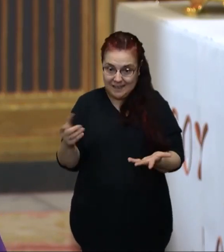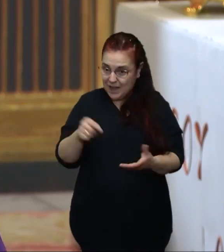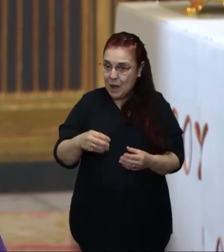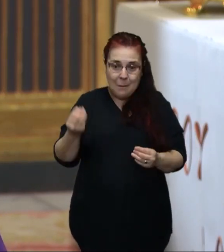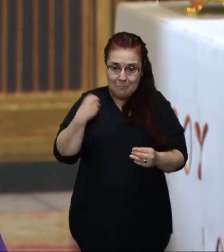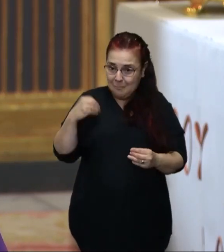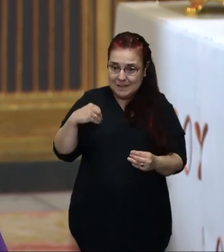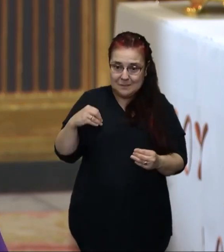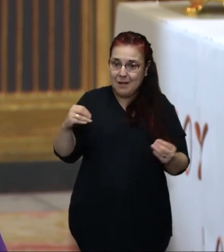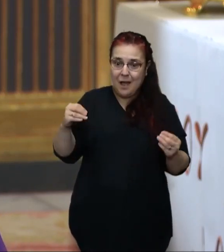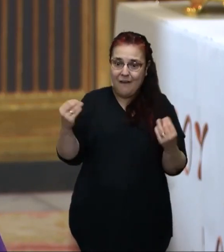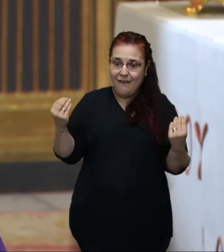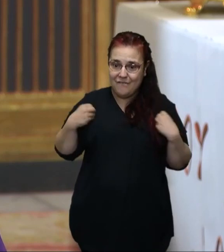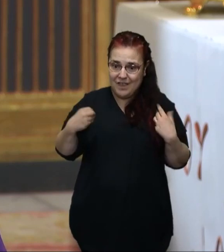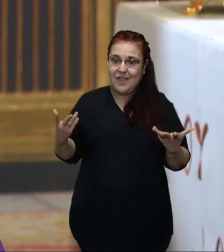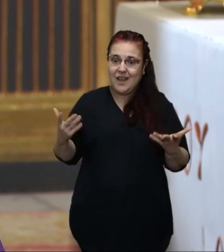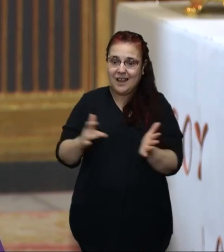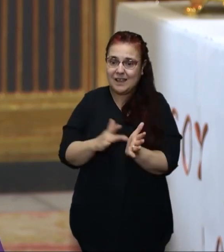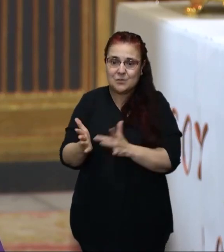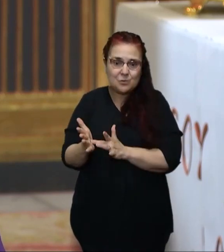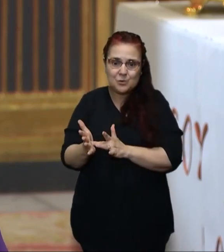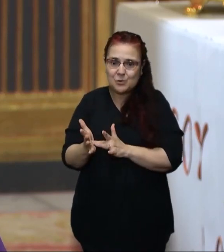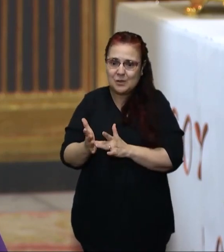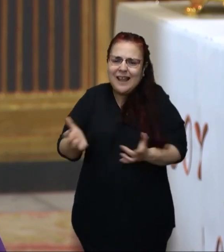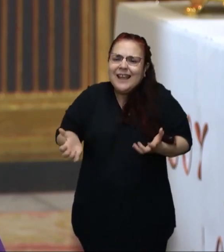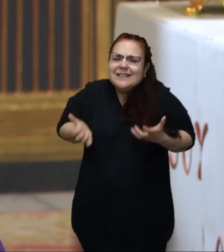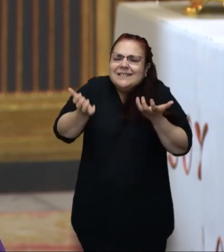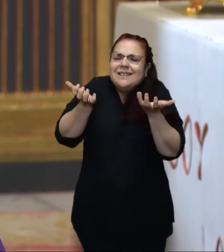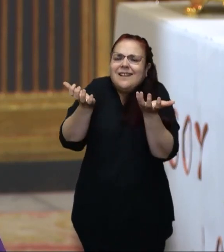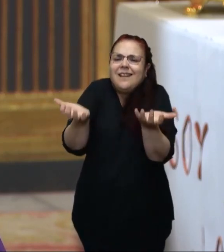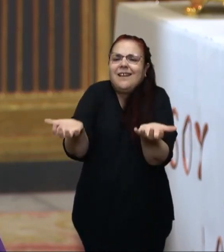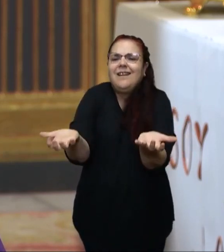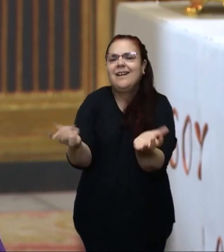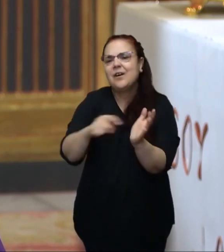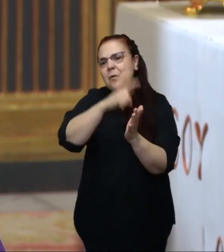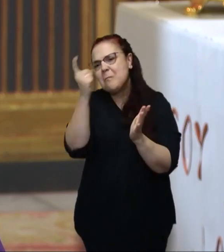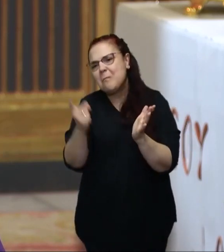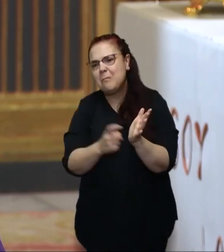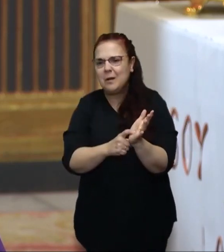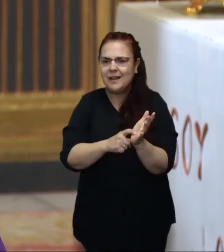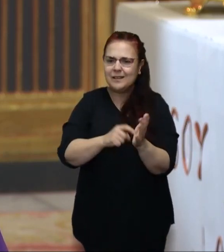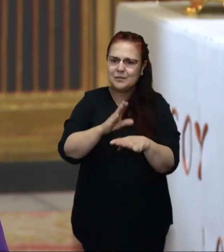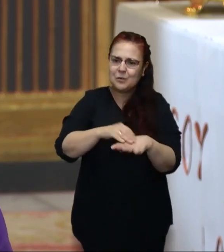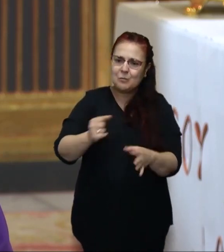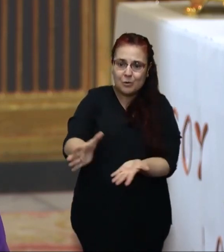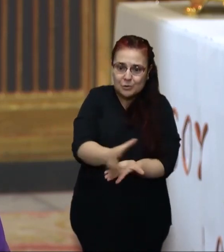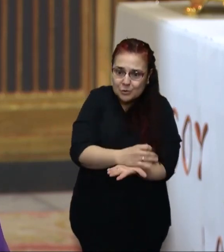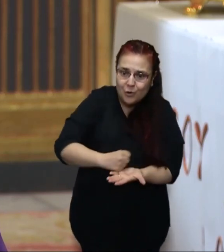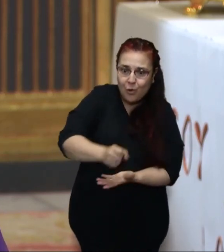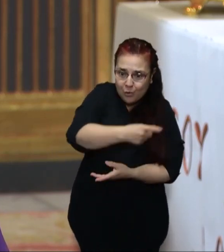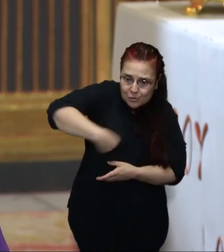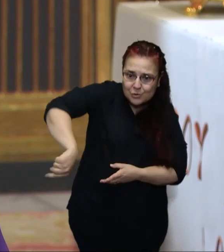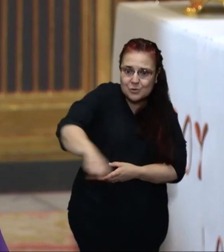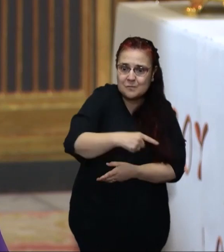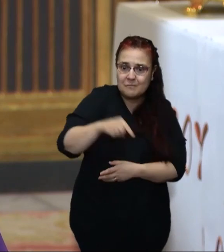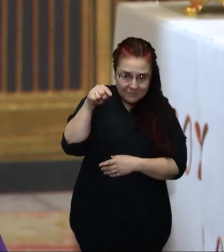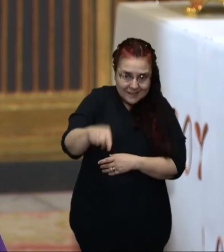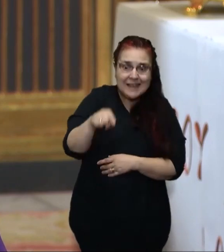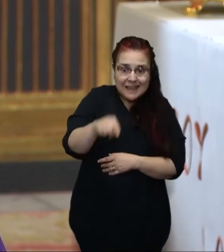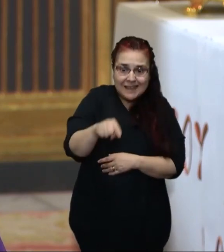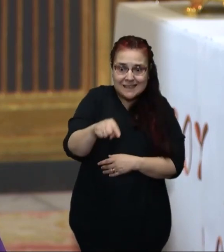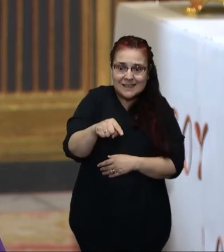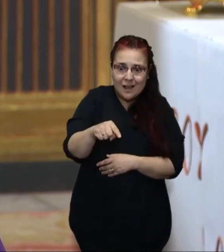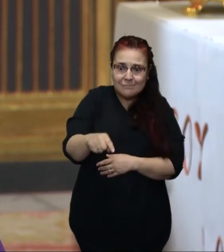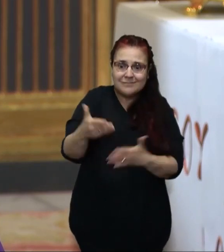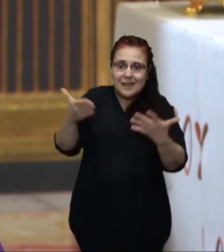vida de Jesús que se ha entregado completamente por todos. Y esa es la invitación a la